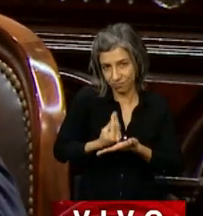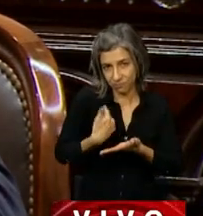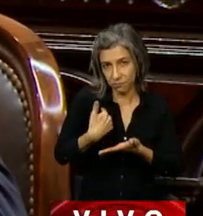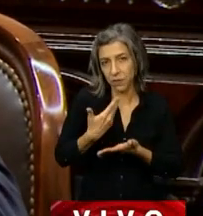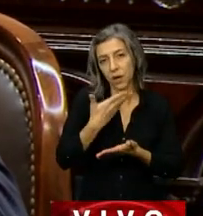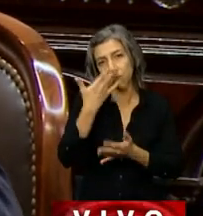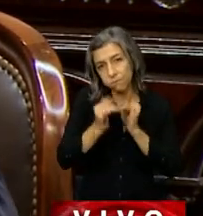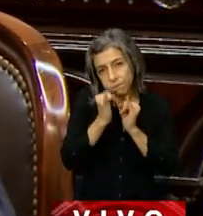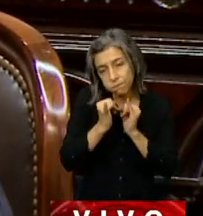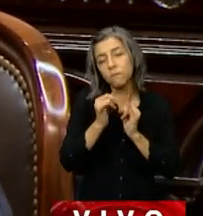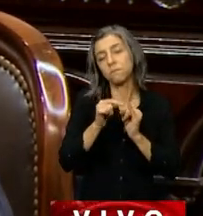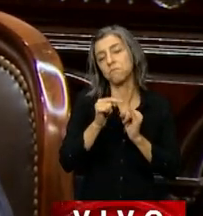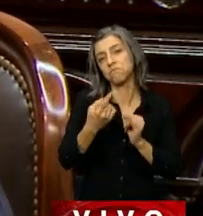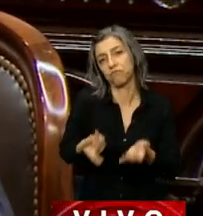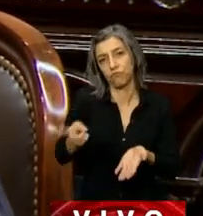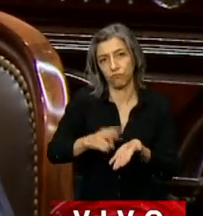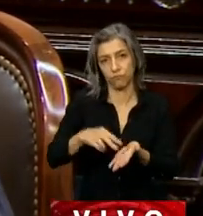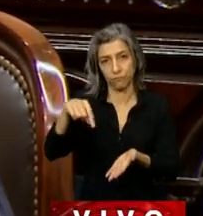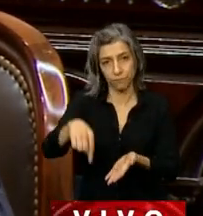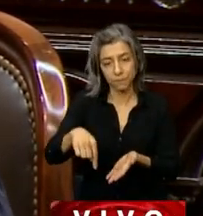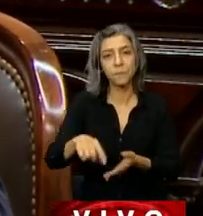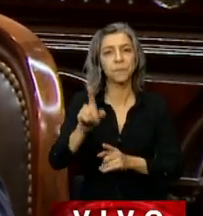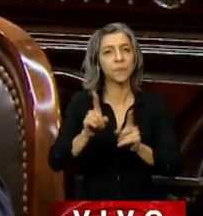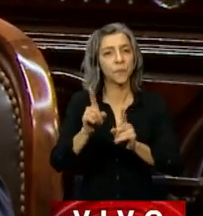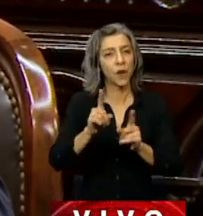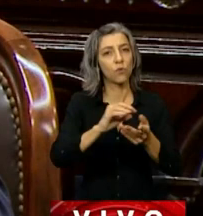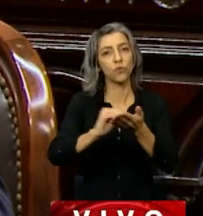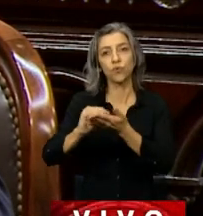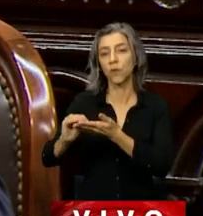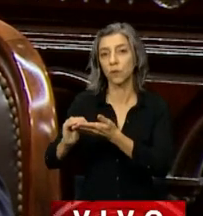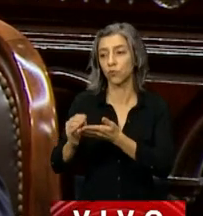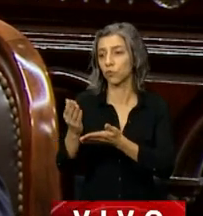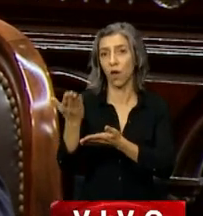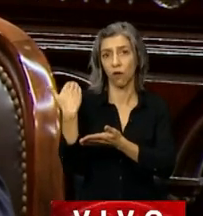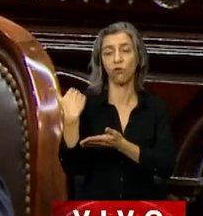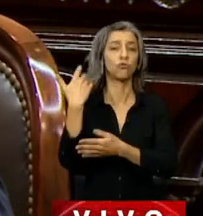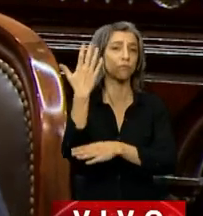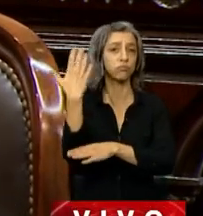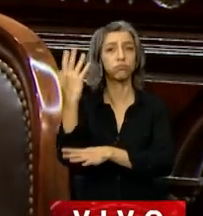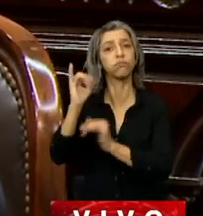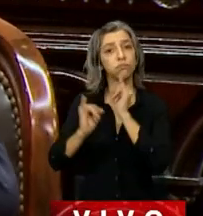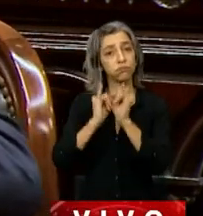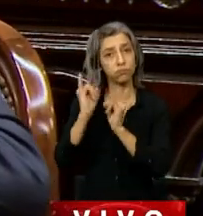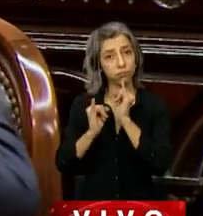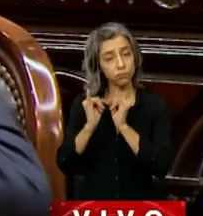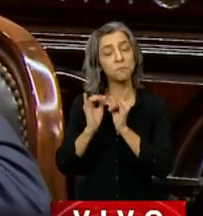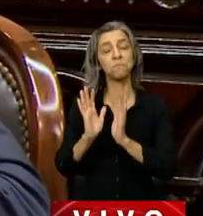Es verdad, ya lo han vertido algunas diputadas preopinantes,